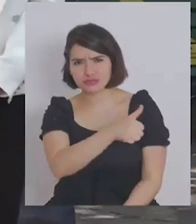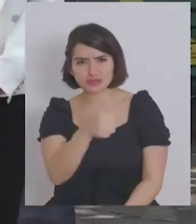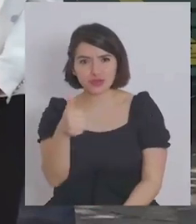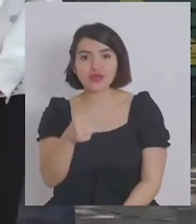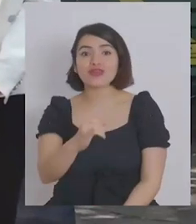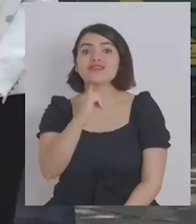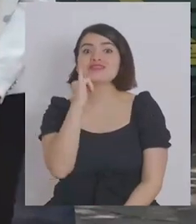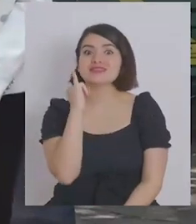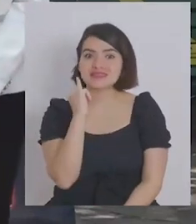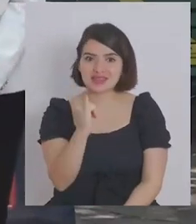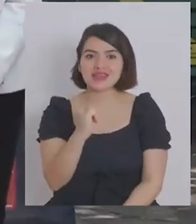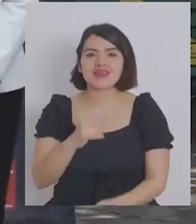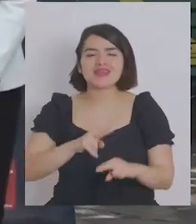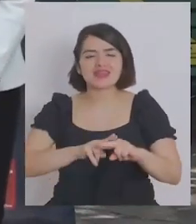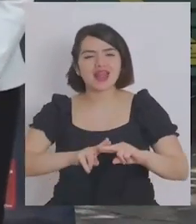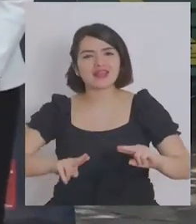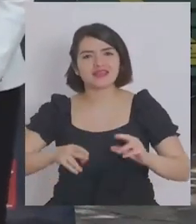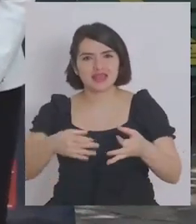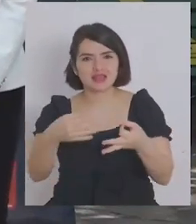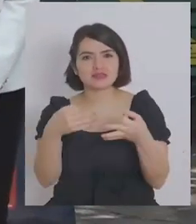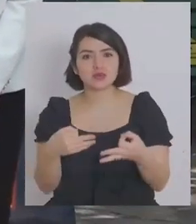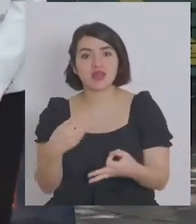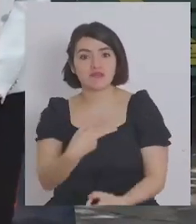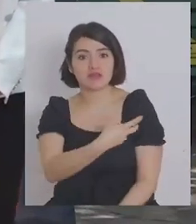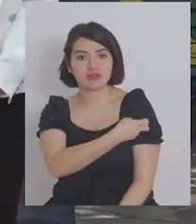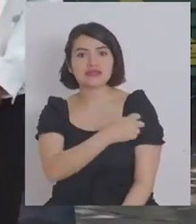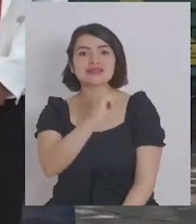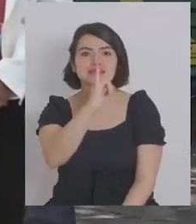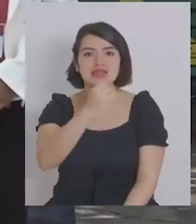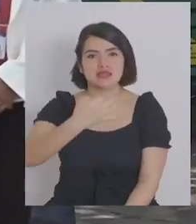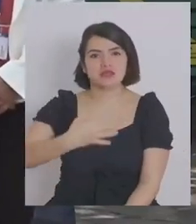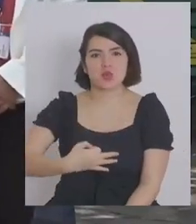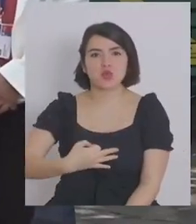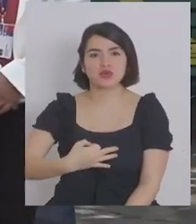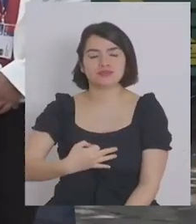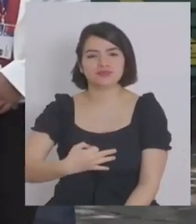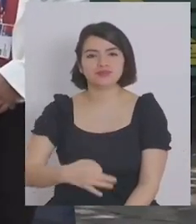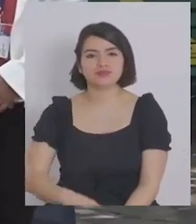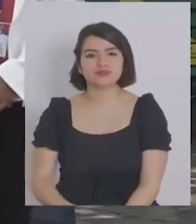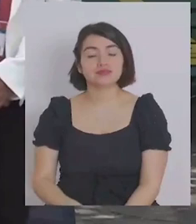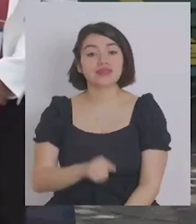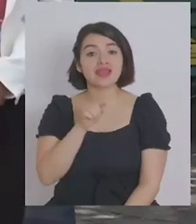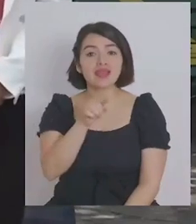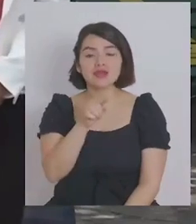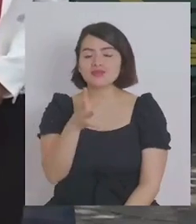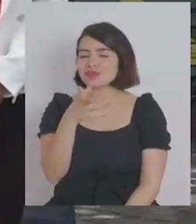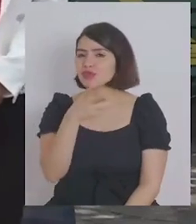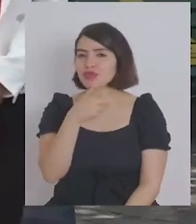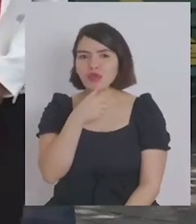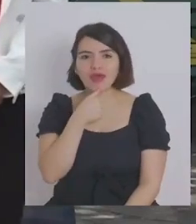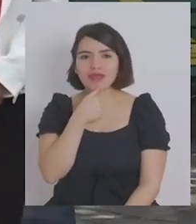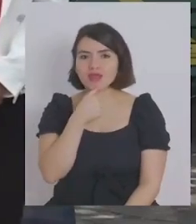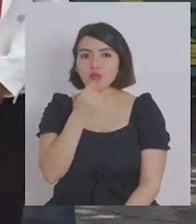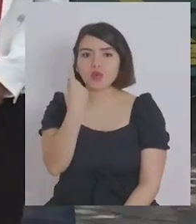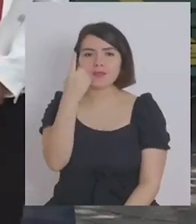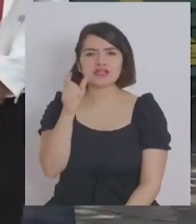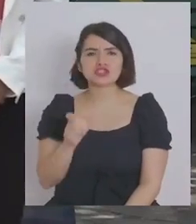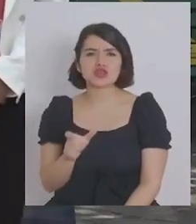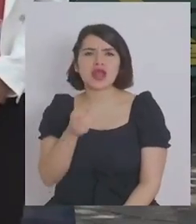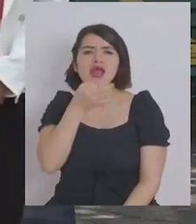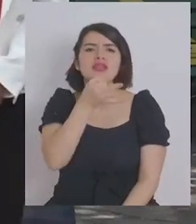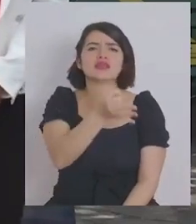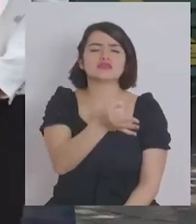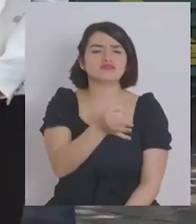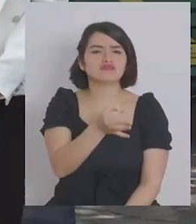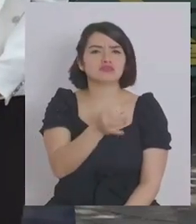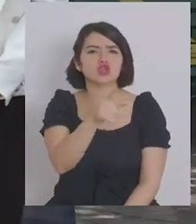tranquilidad y seguridad con respecto a que la vacuna sea segura en eso no hubo ninguna ninguna persona que haya dicho lo